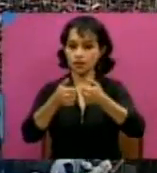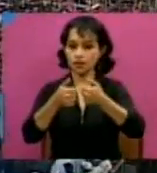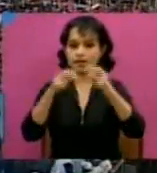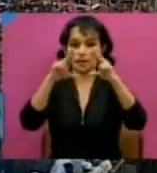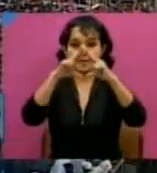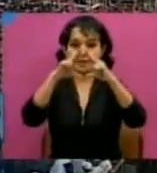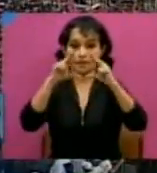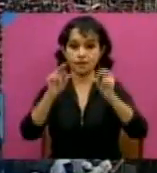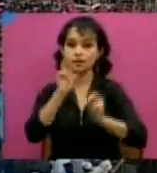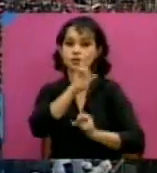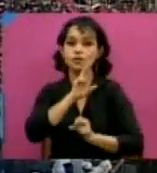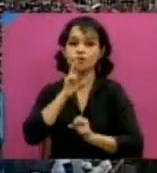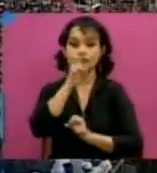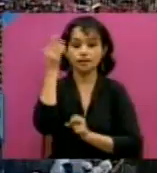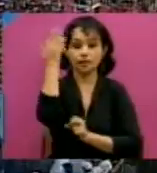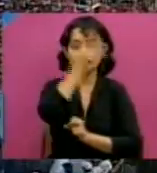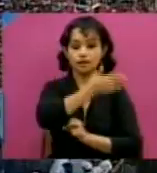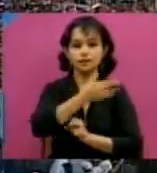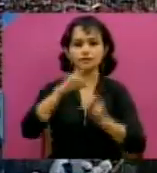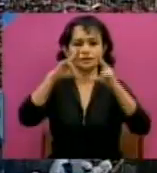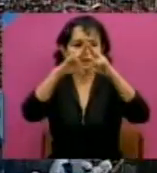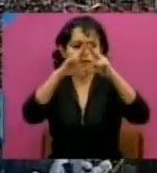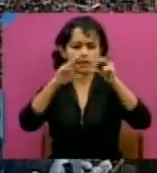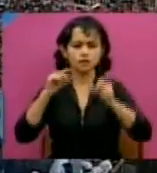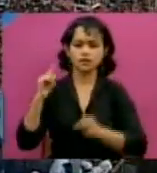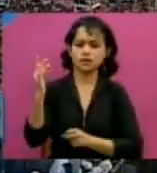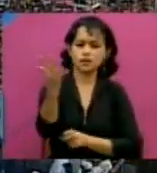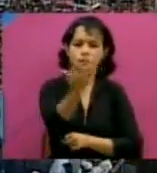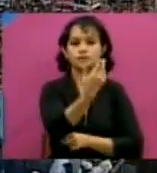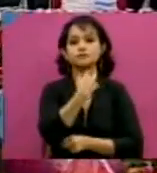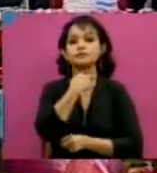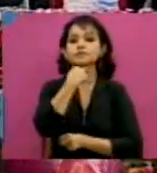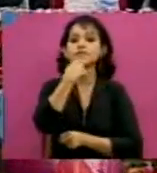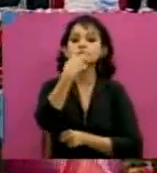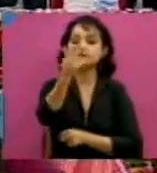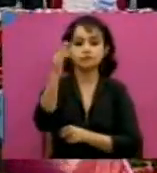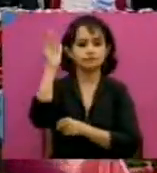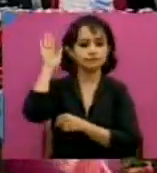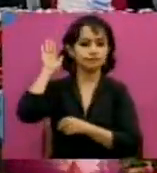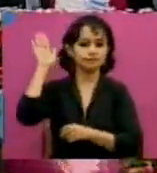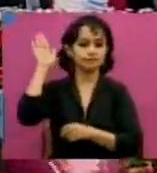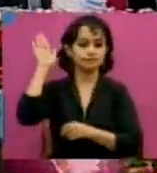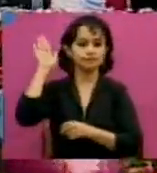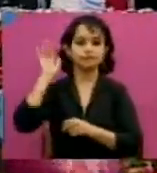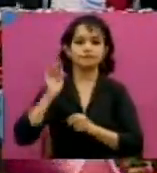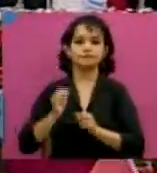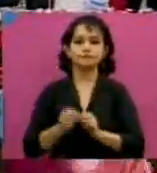Nicaragua entera te grita.